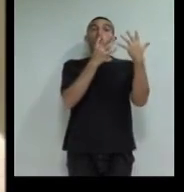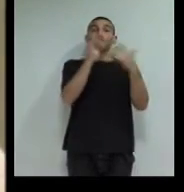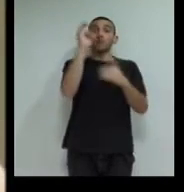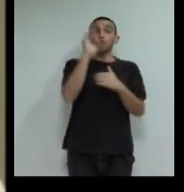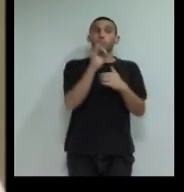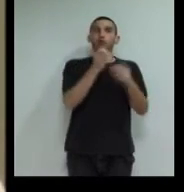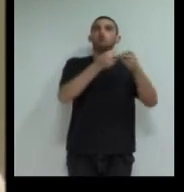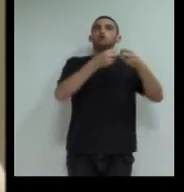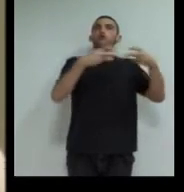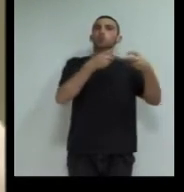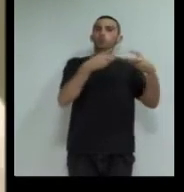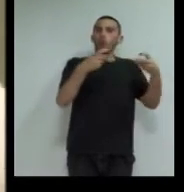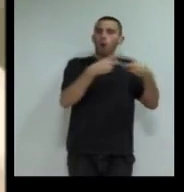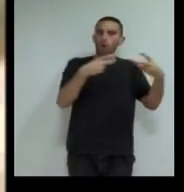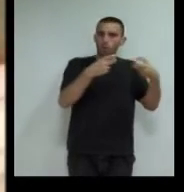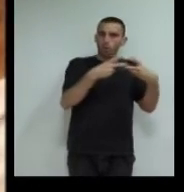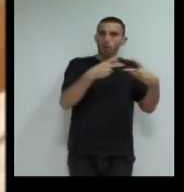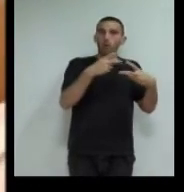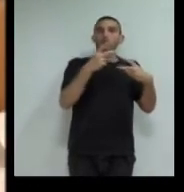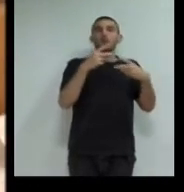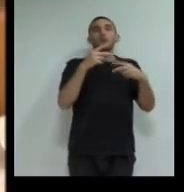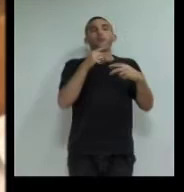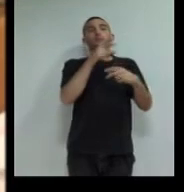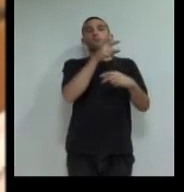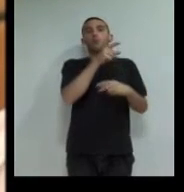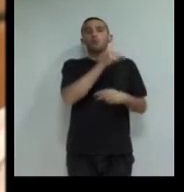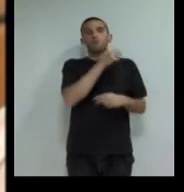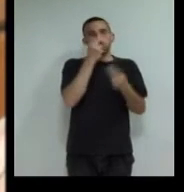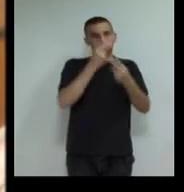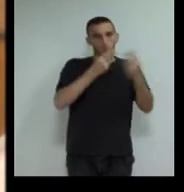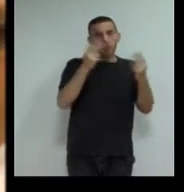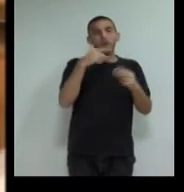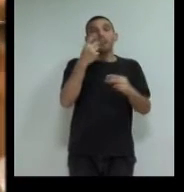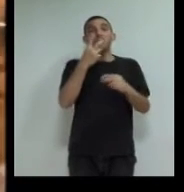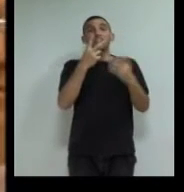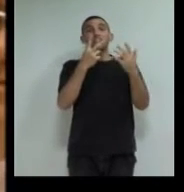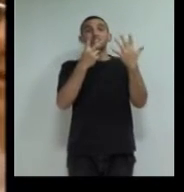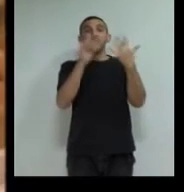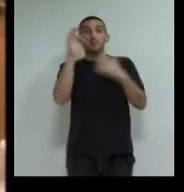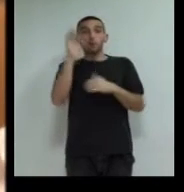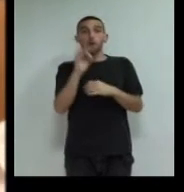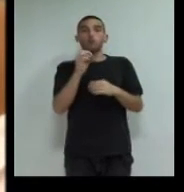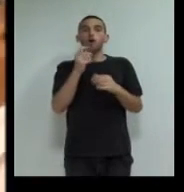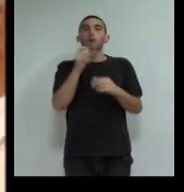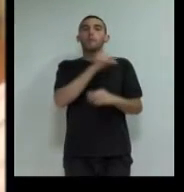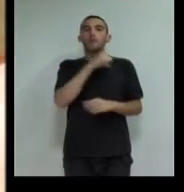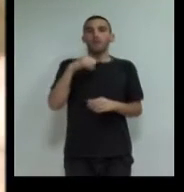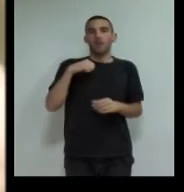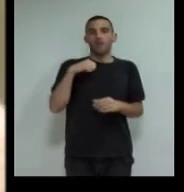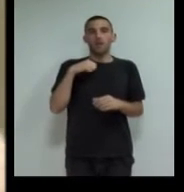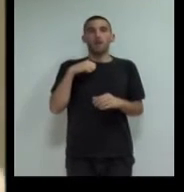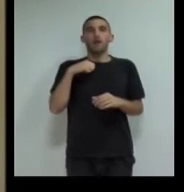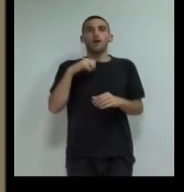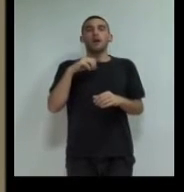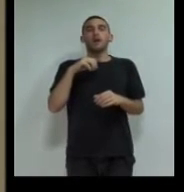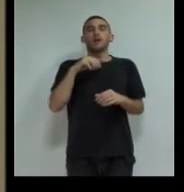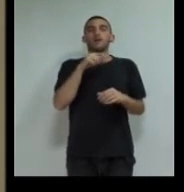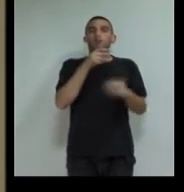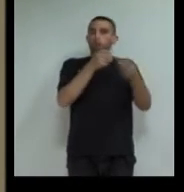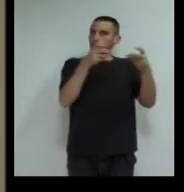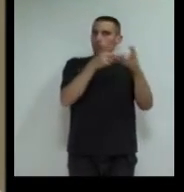privadas, y sin embargo se limitan a 2 o 3 horas en lengua de signos a la semana y 2 o 3